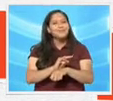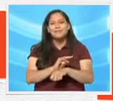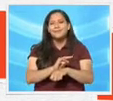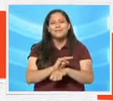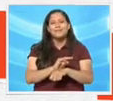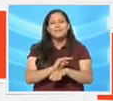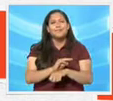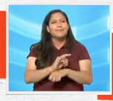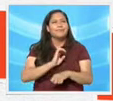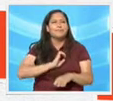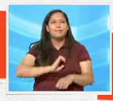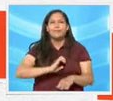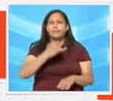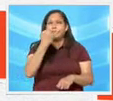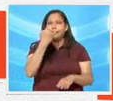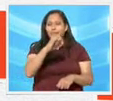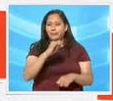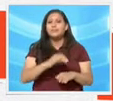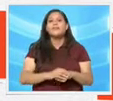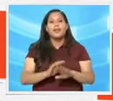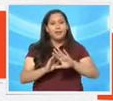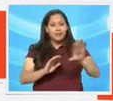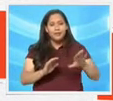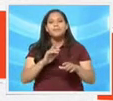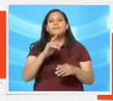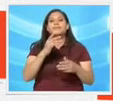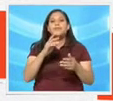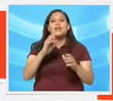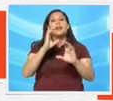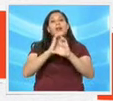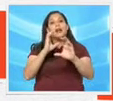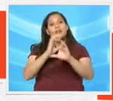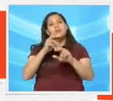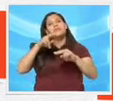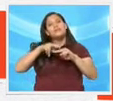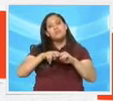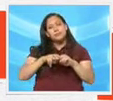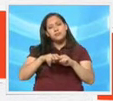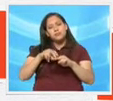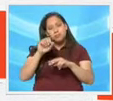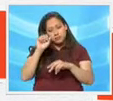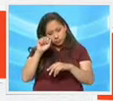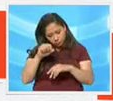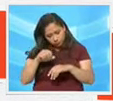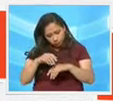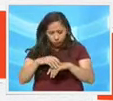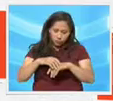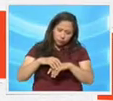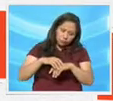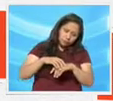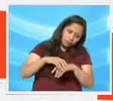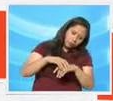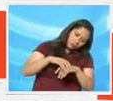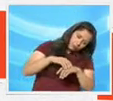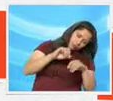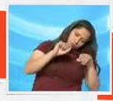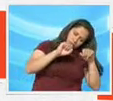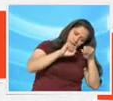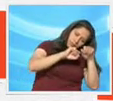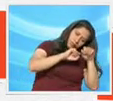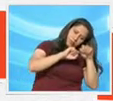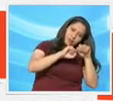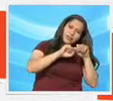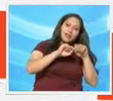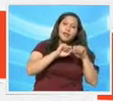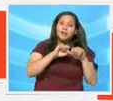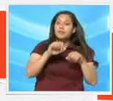es patético. Si alcanza el lugar sentado en el camión que lo lleva al trabajo, se duerme sobre el hombro del vecino, desayuna en la esquina